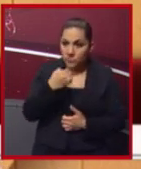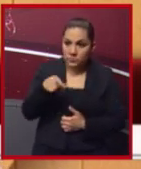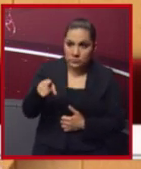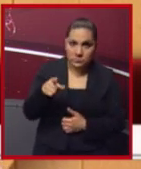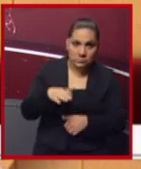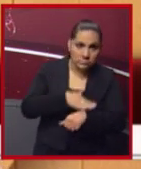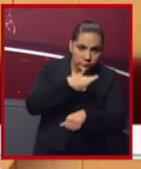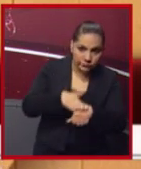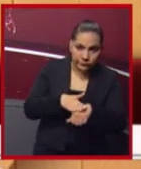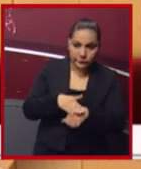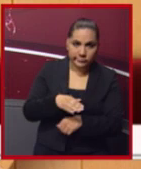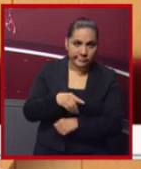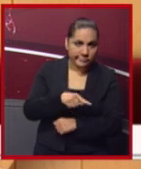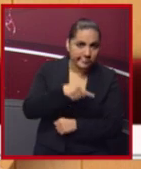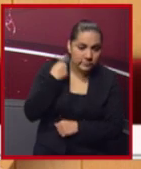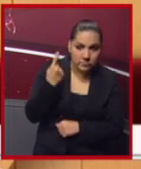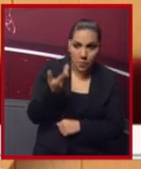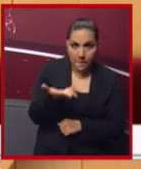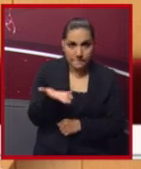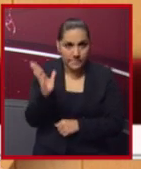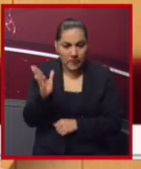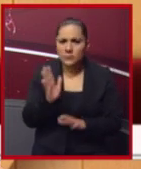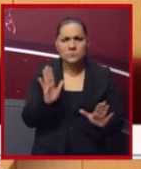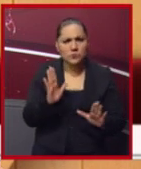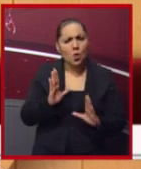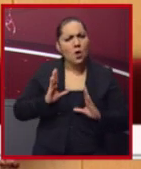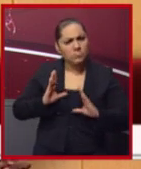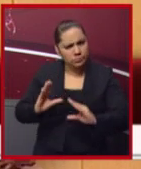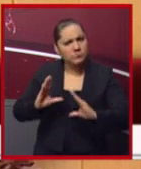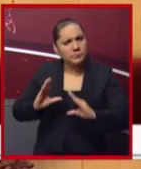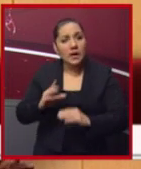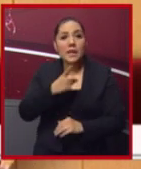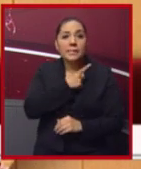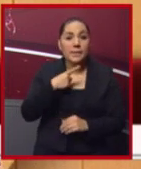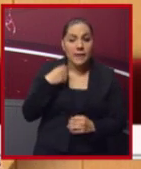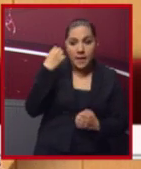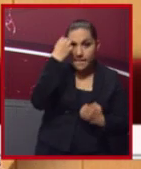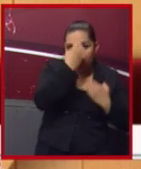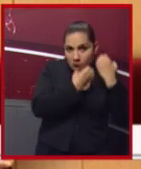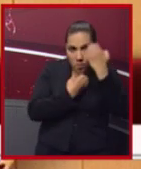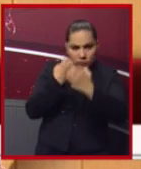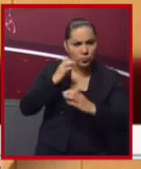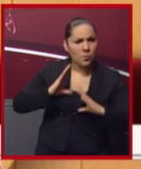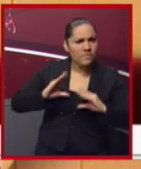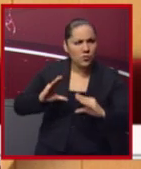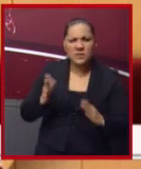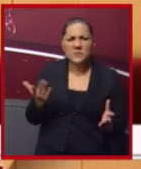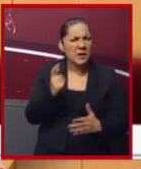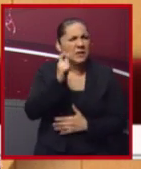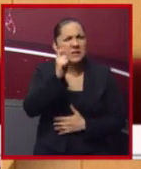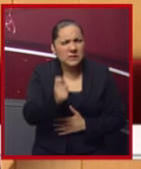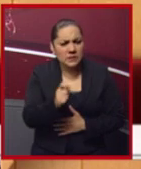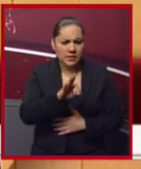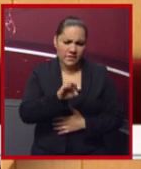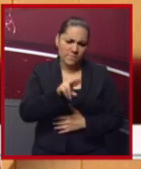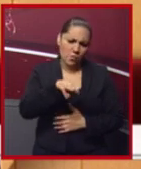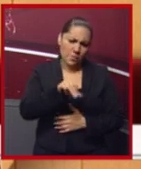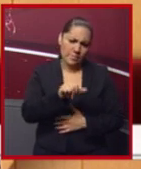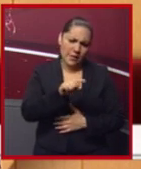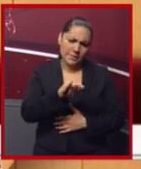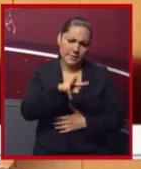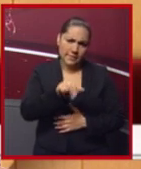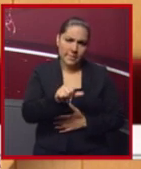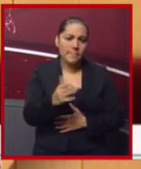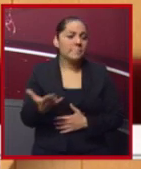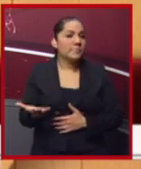una evaluación formativa? Hace toda la diferencia. Una cosa es buscar